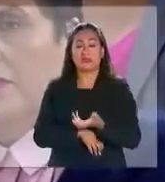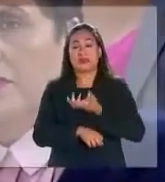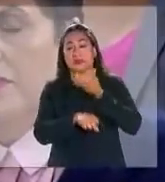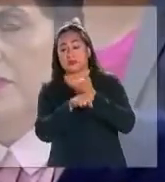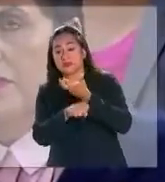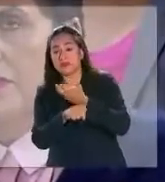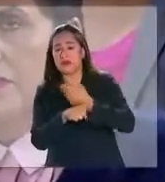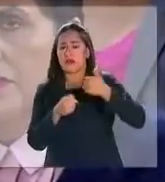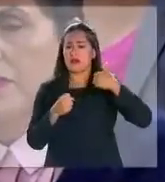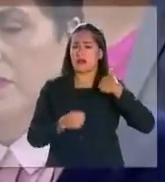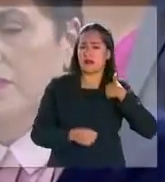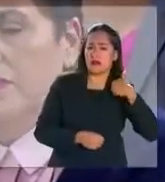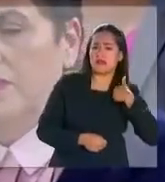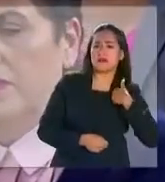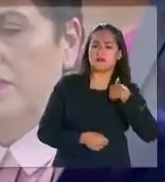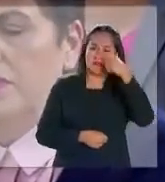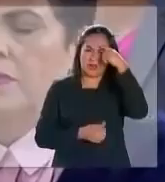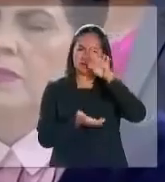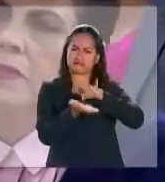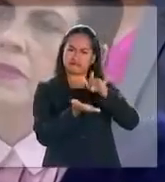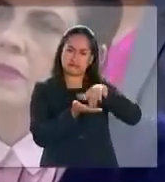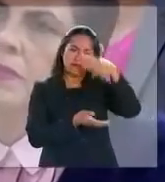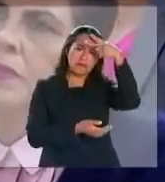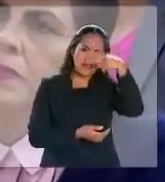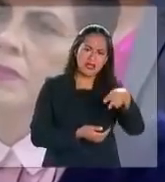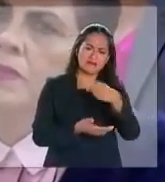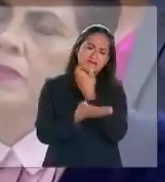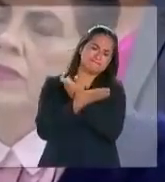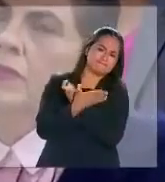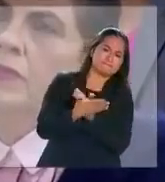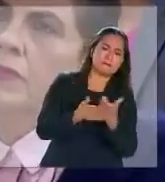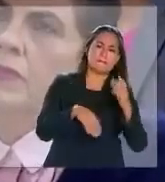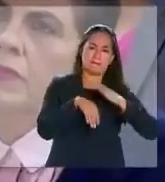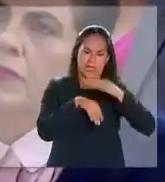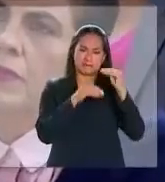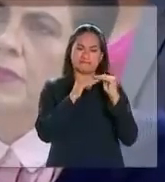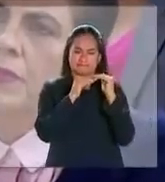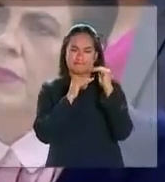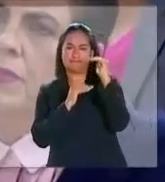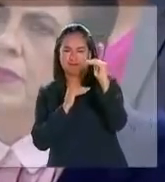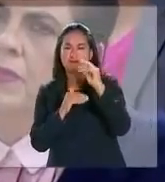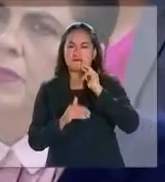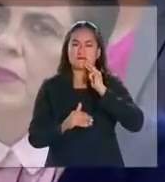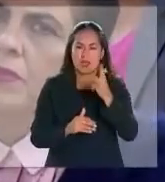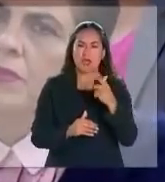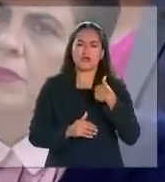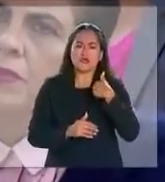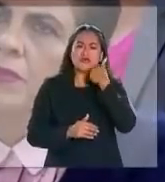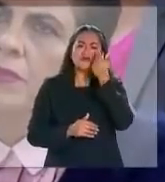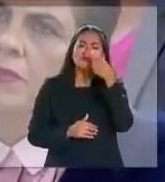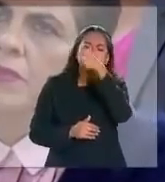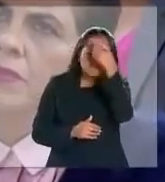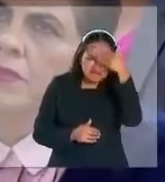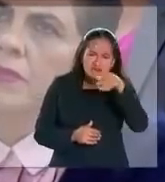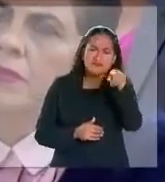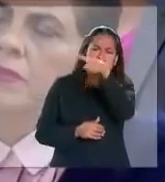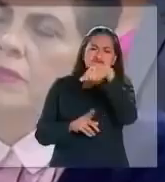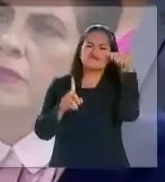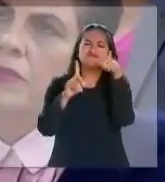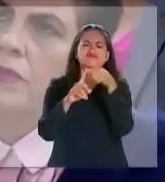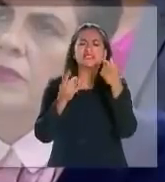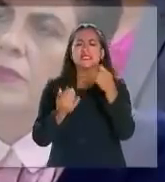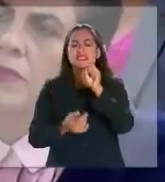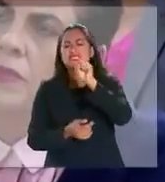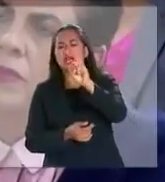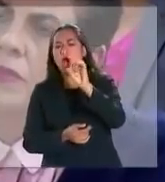que el salario mexicano aumente en concreto me gustaría saber su postura de sí o no